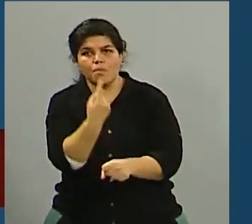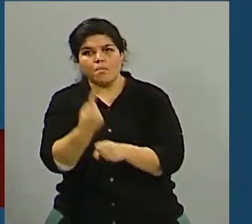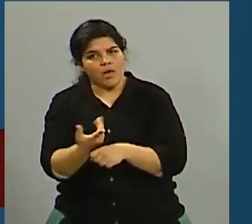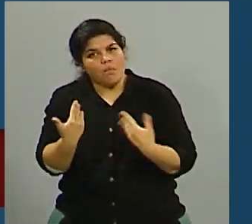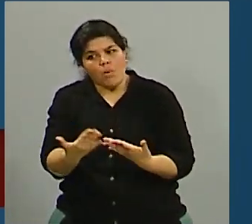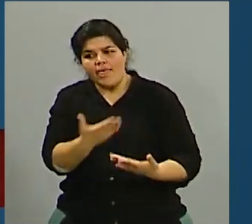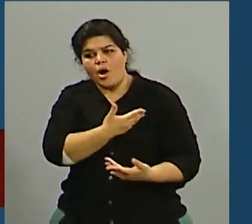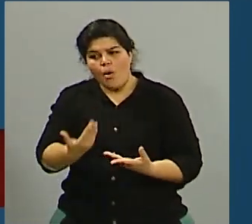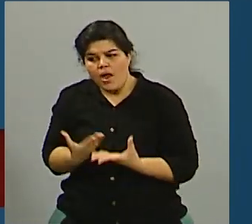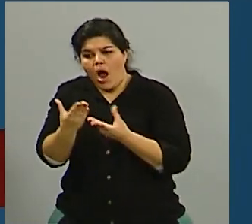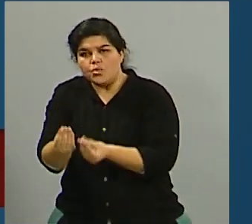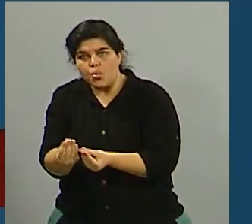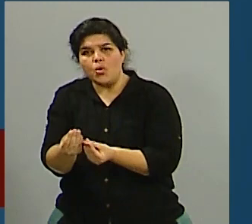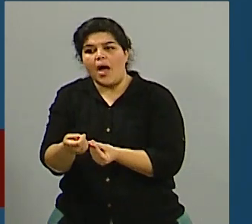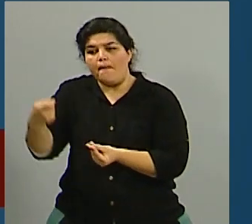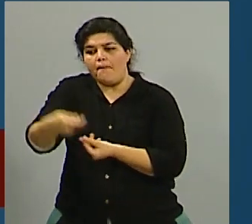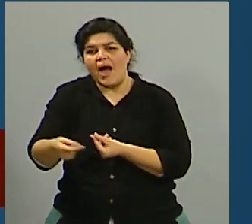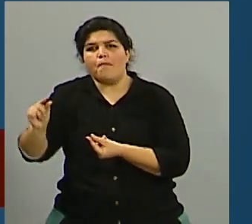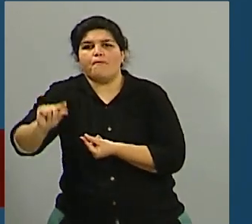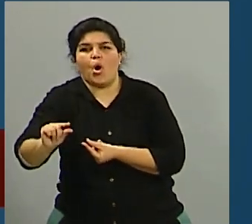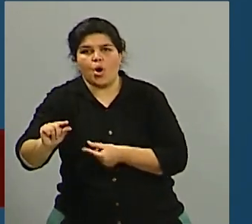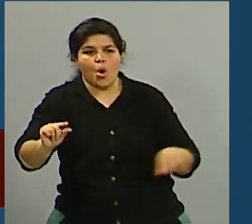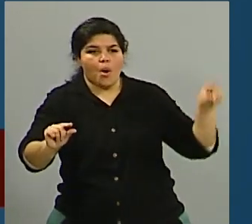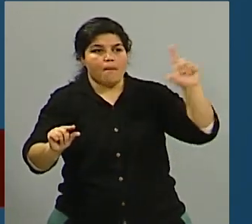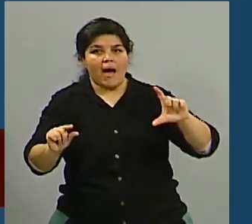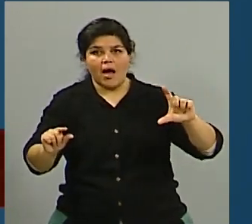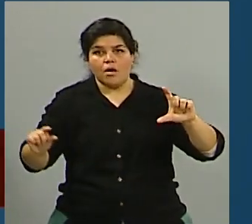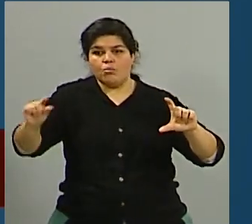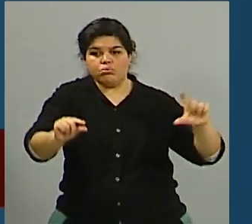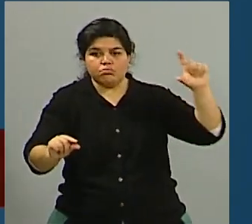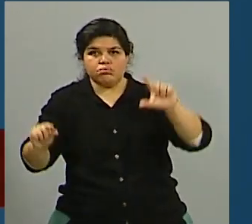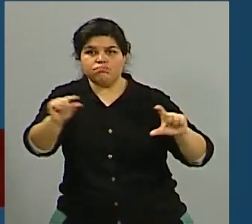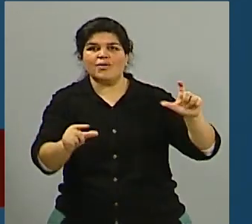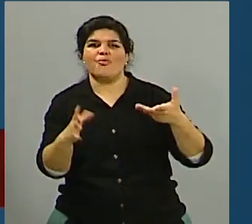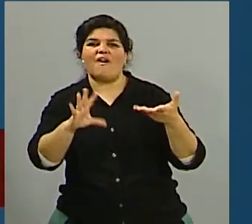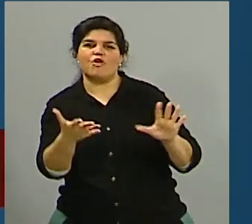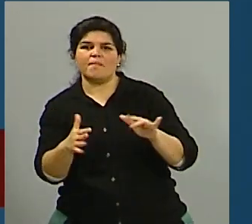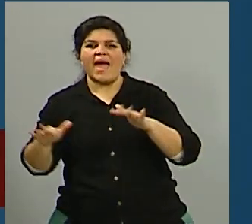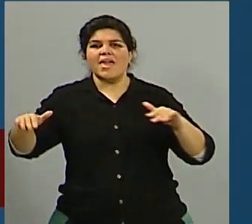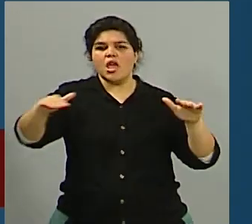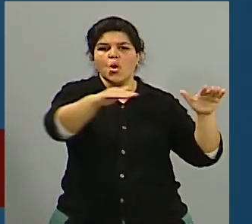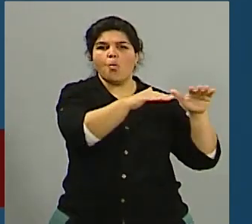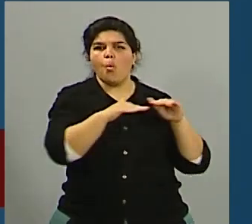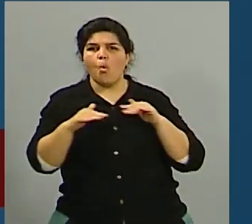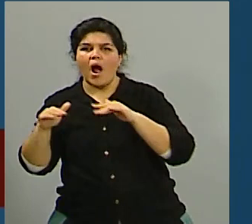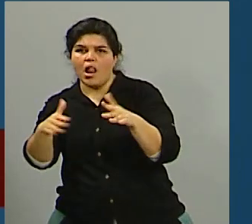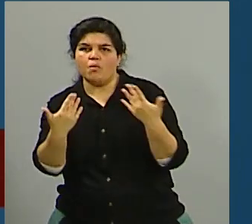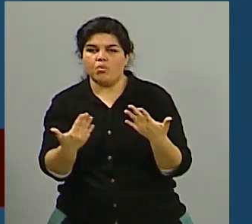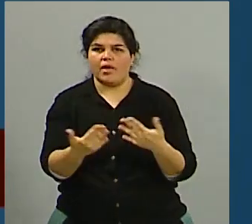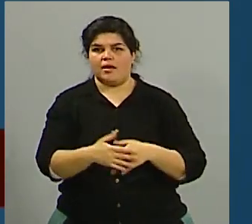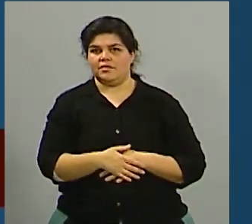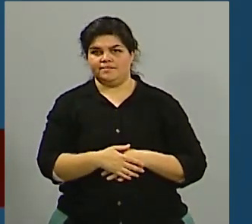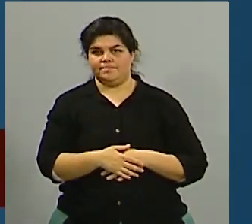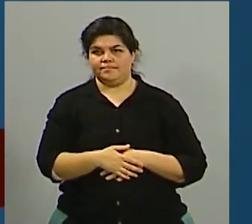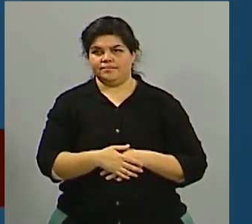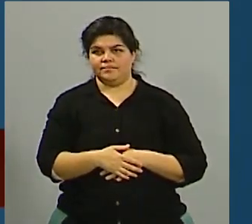grupos económicos muy concentrados o que detentan el poder real en la economía, les pueden